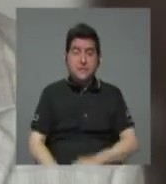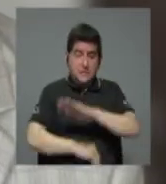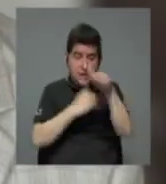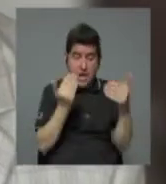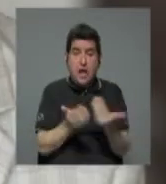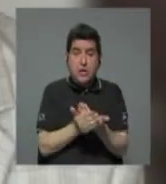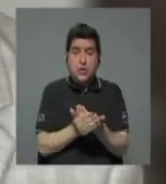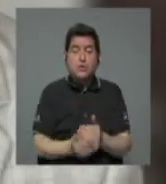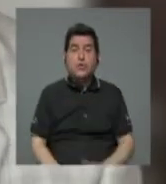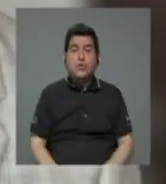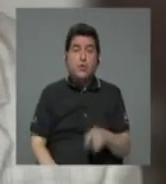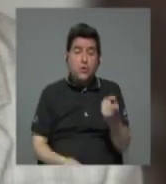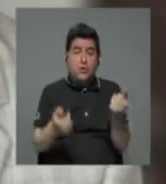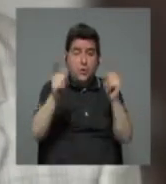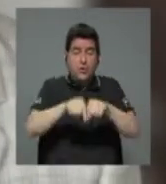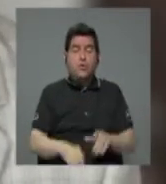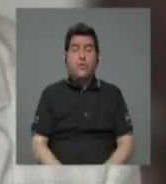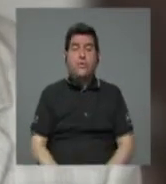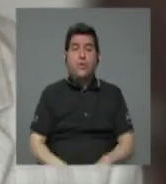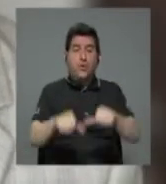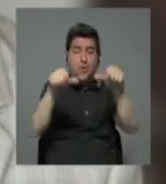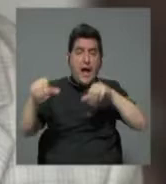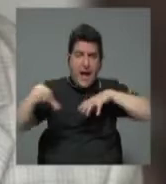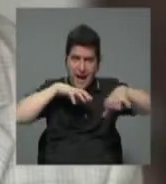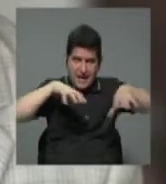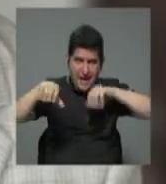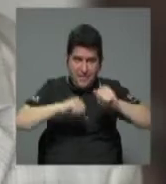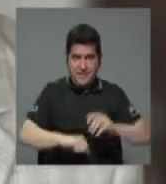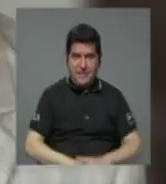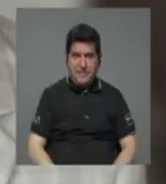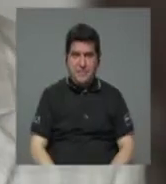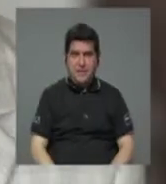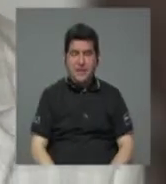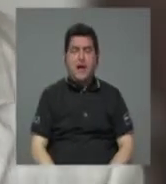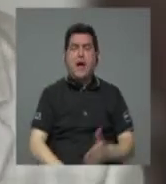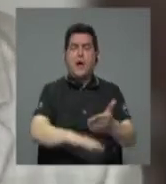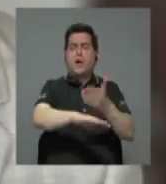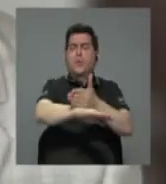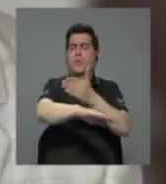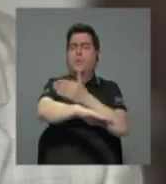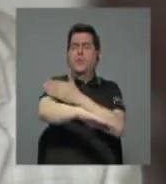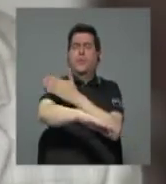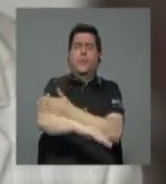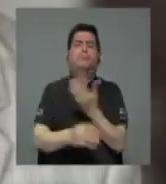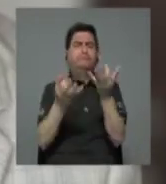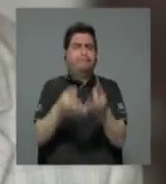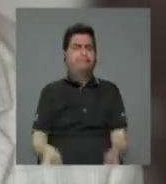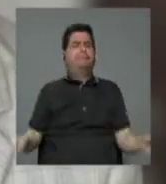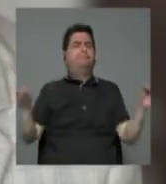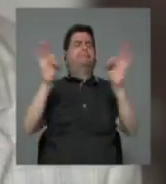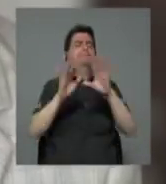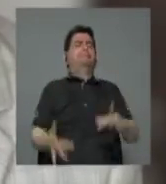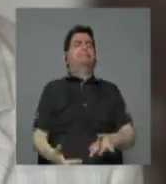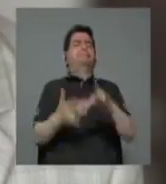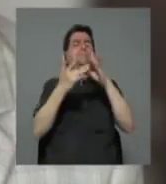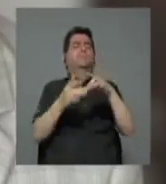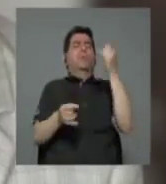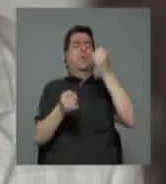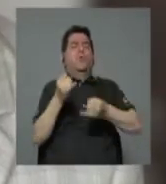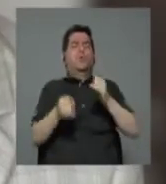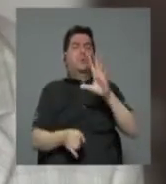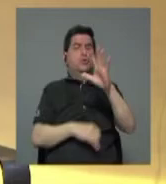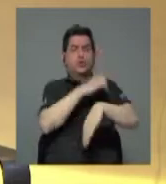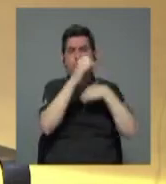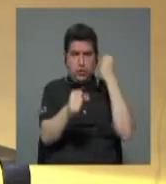genera precisamente un clúster muy dinámico y con un crecimiento bastante importante, particularmente en los últimos